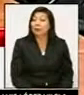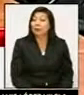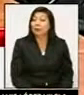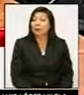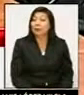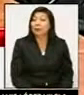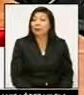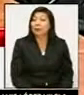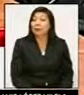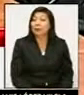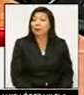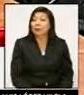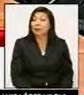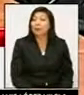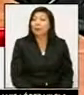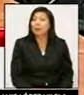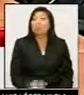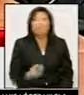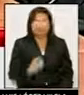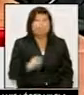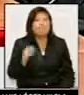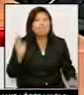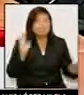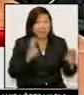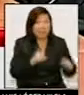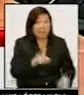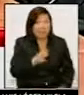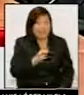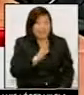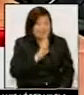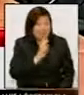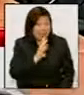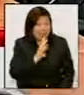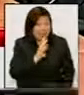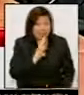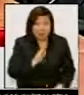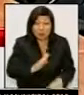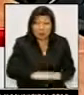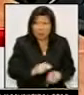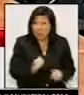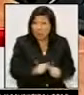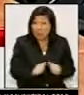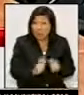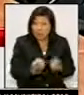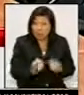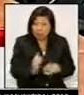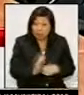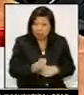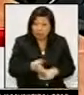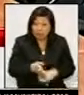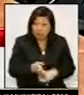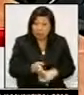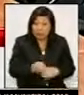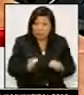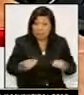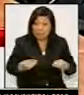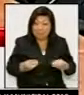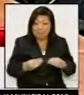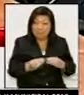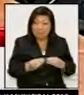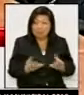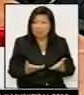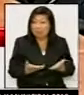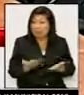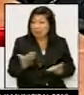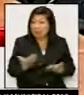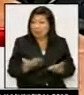nosotros. Me preocupa lo que acaba de decir también respecto del número de ingresos a Machu Picchu. Este fue siempre